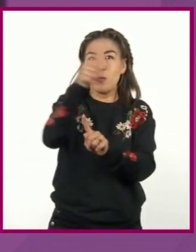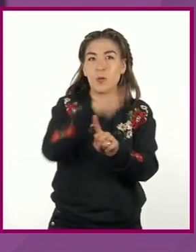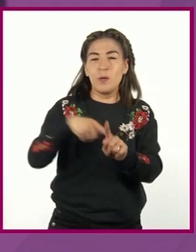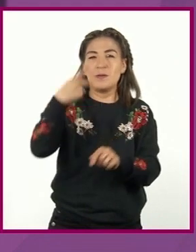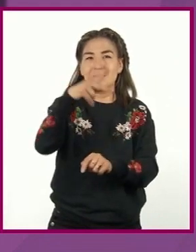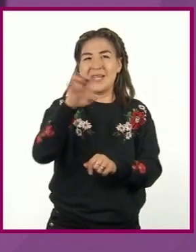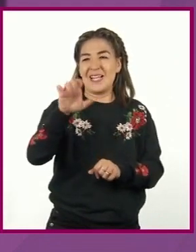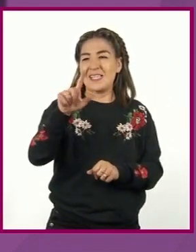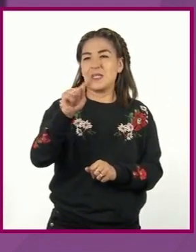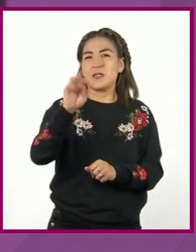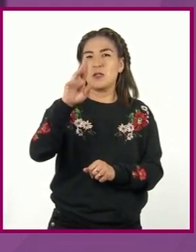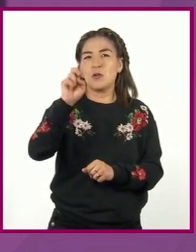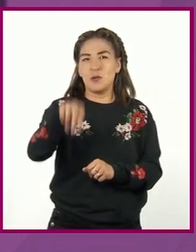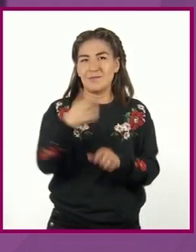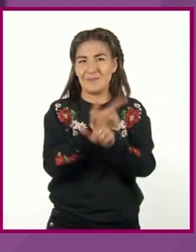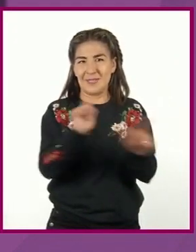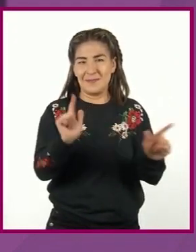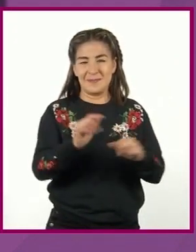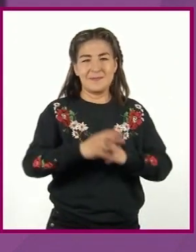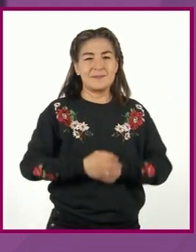libres.